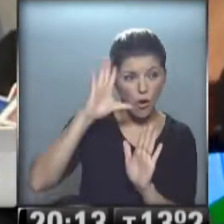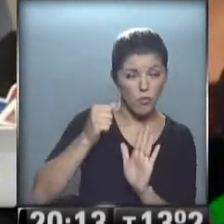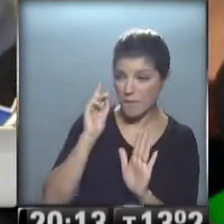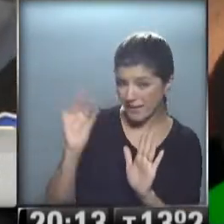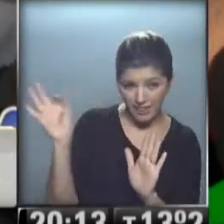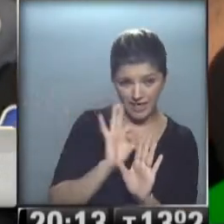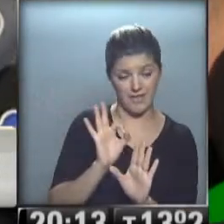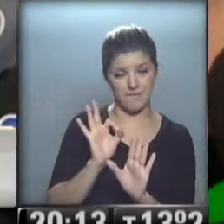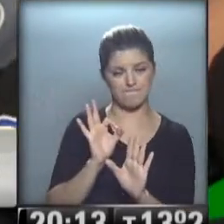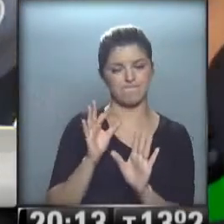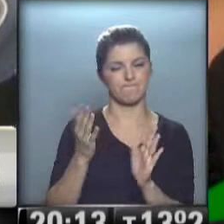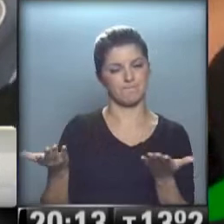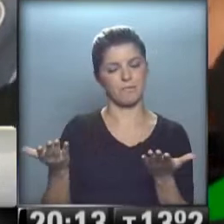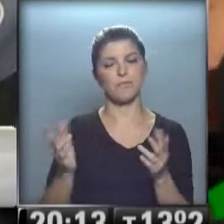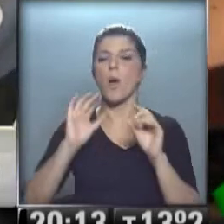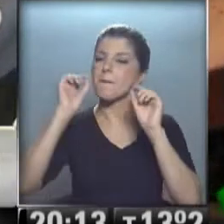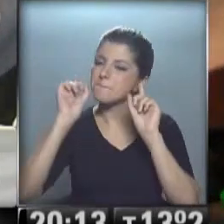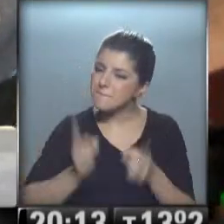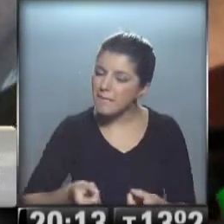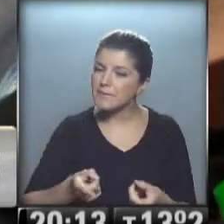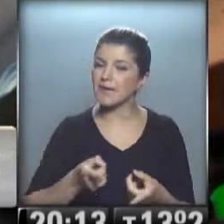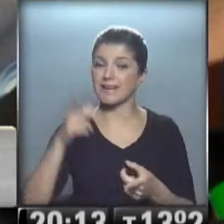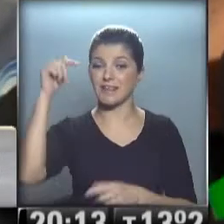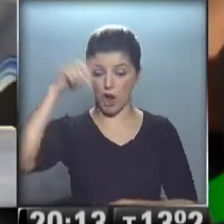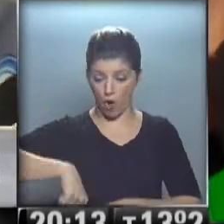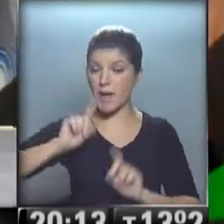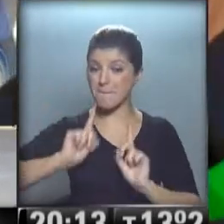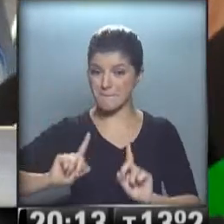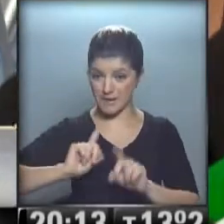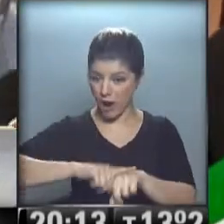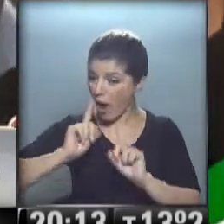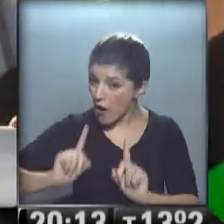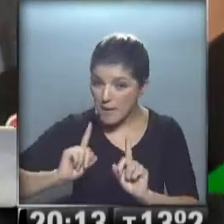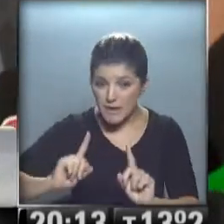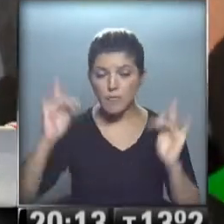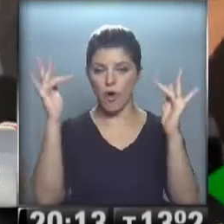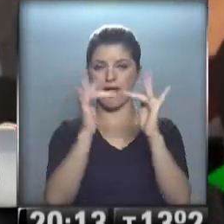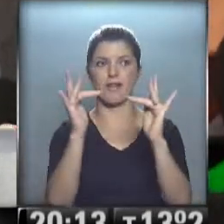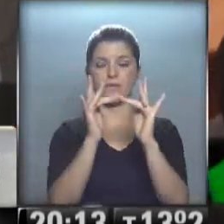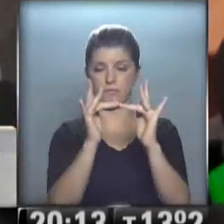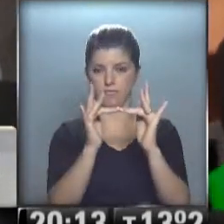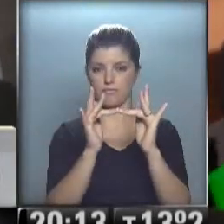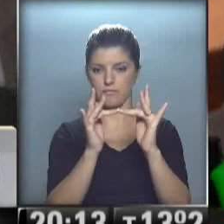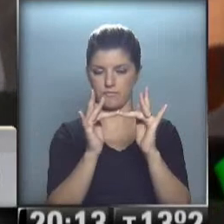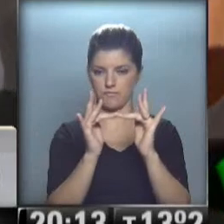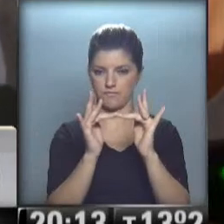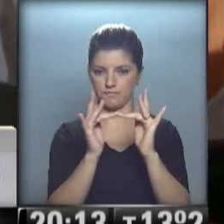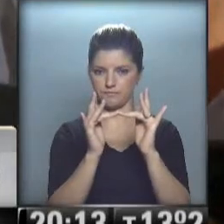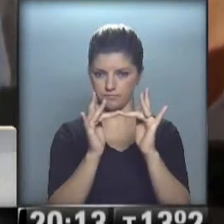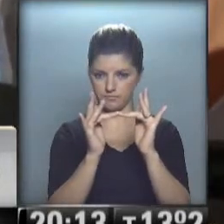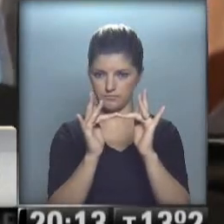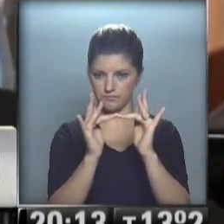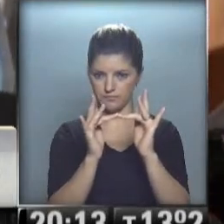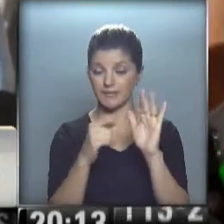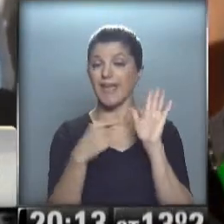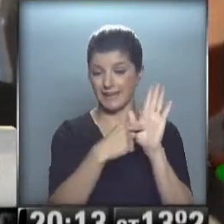Griesa. Pero además, en su comunicado y en este momento en la página web de la Task Force, esta página web que es